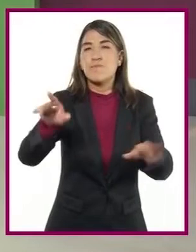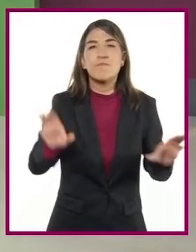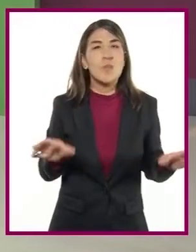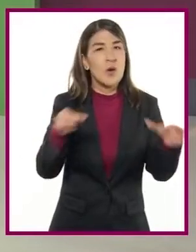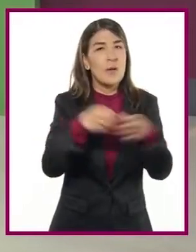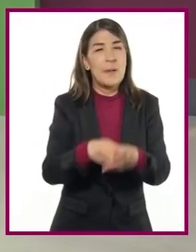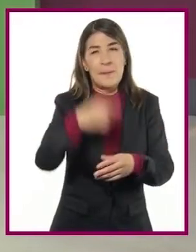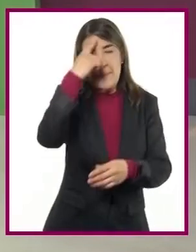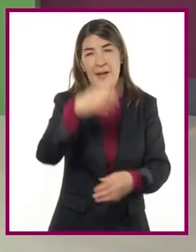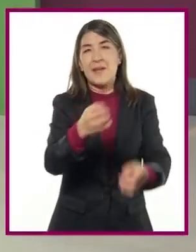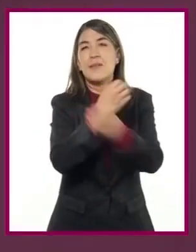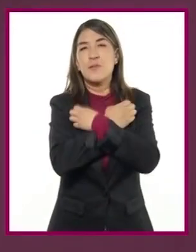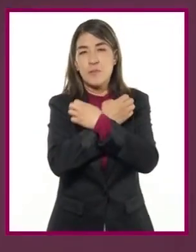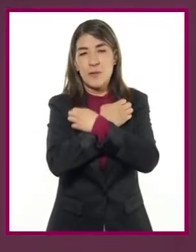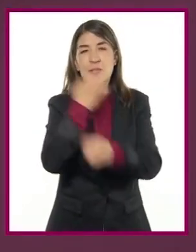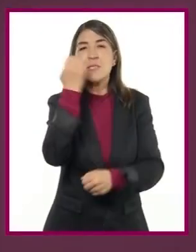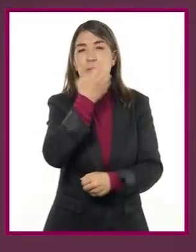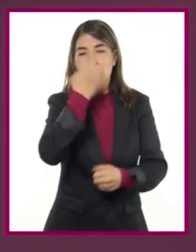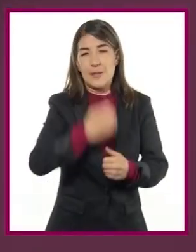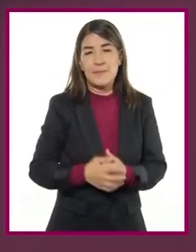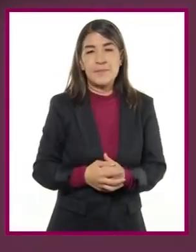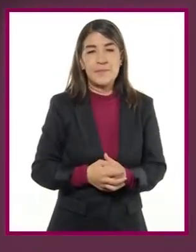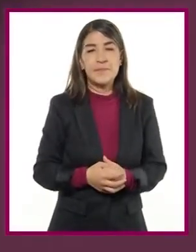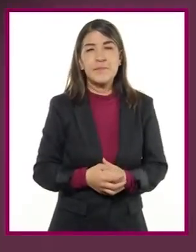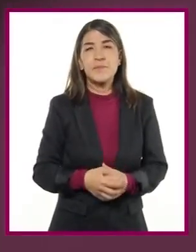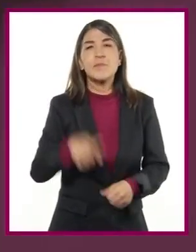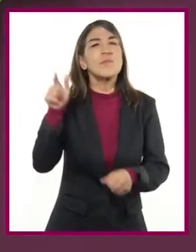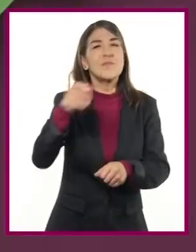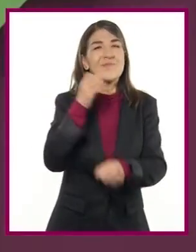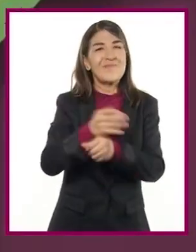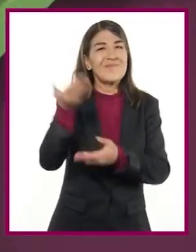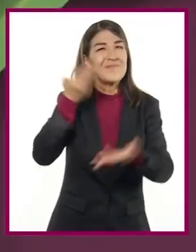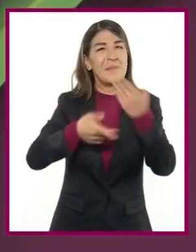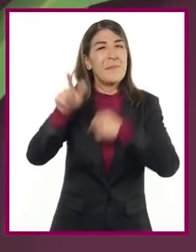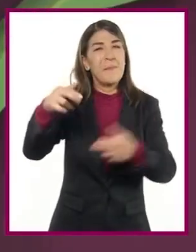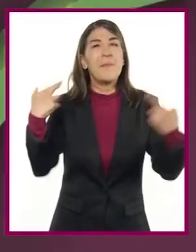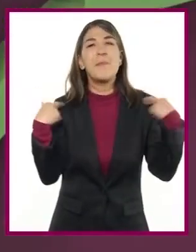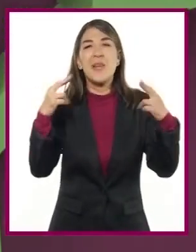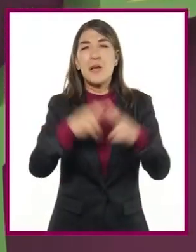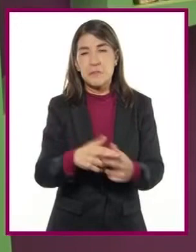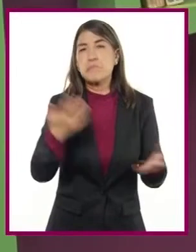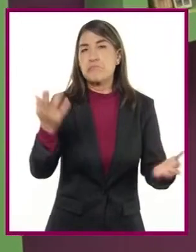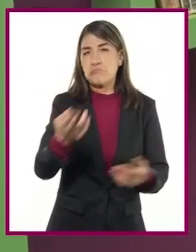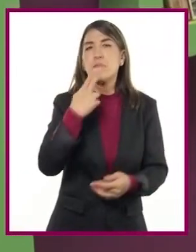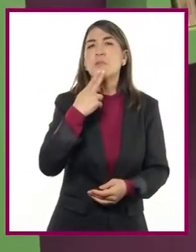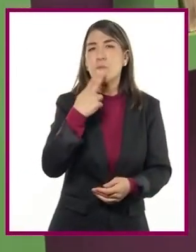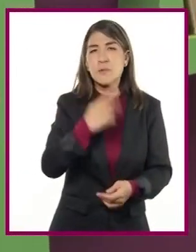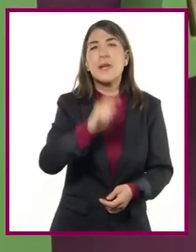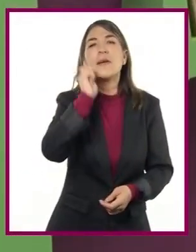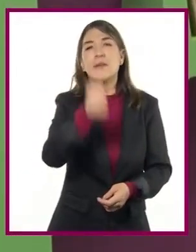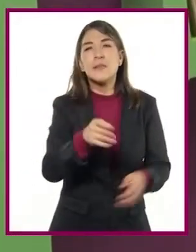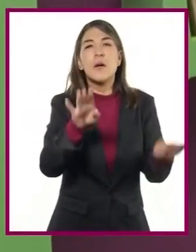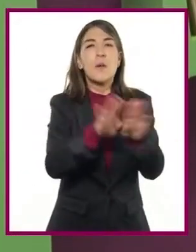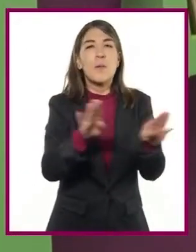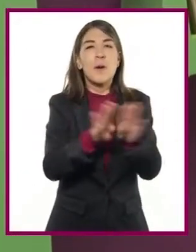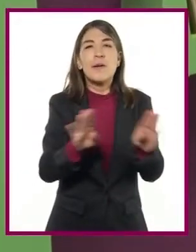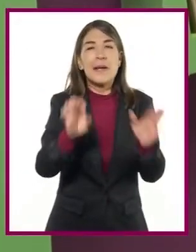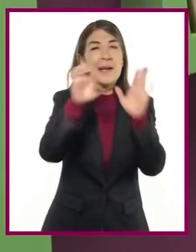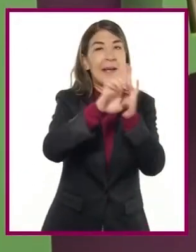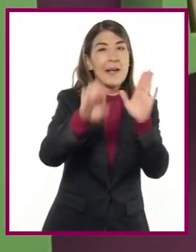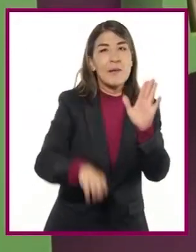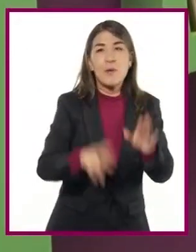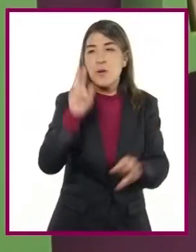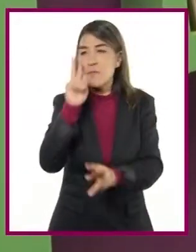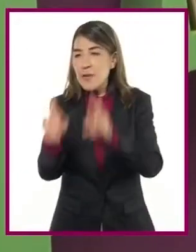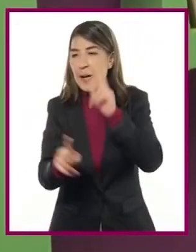comunidad educativa. Lo que nos comparte el maestro resulta de mucha utilidad, ya que tener a la mano ejemplos